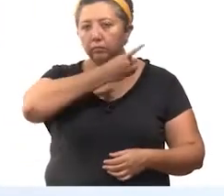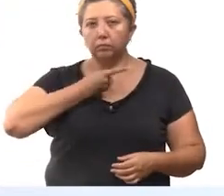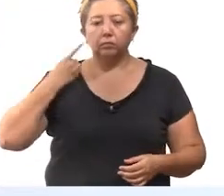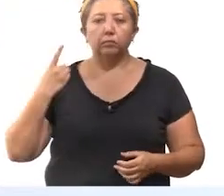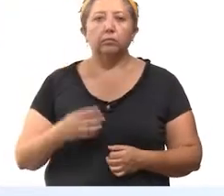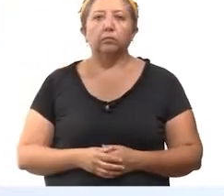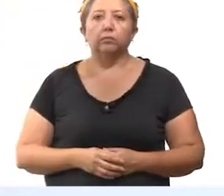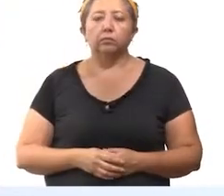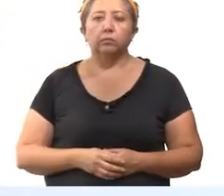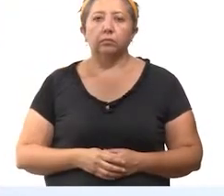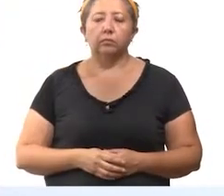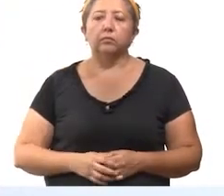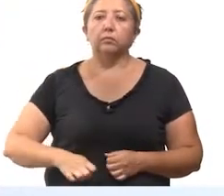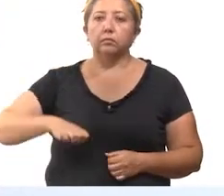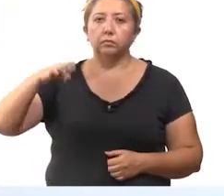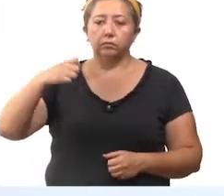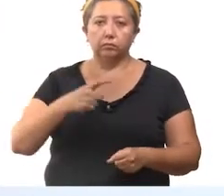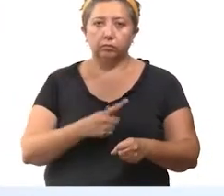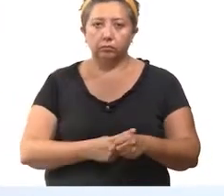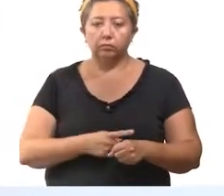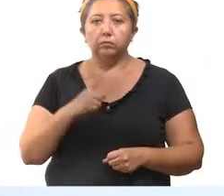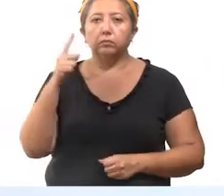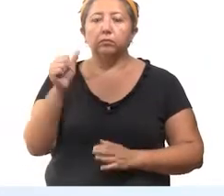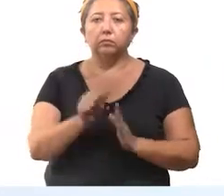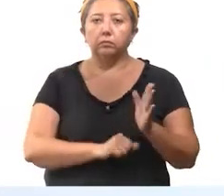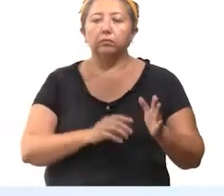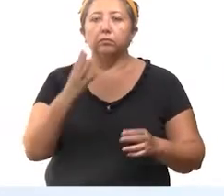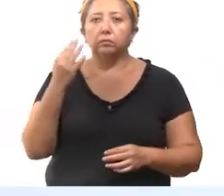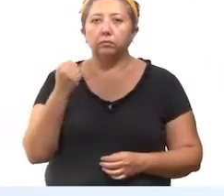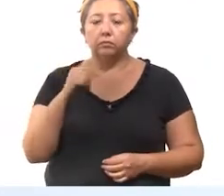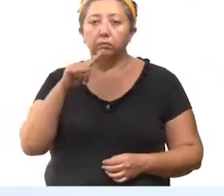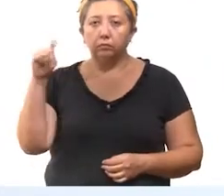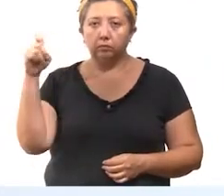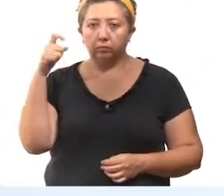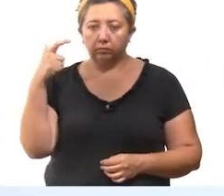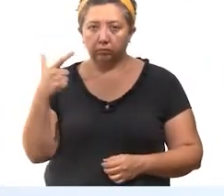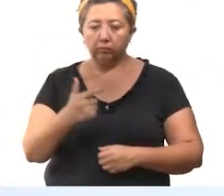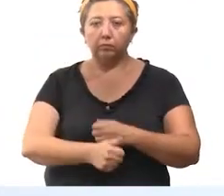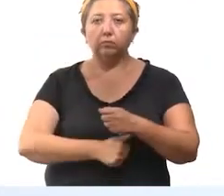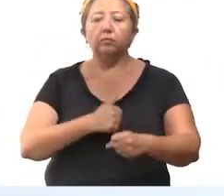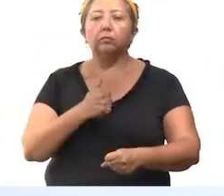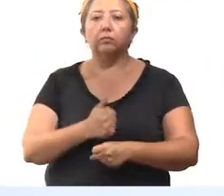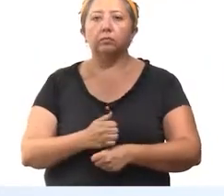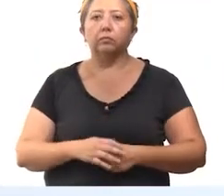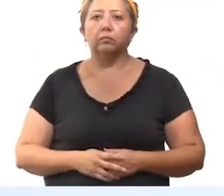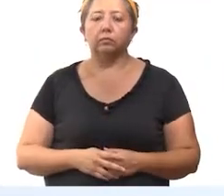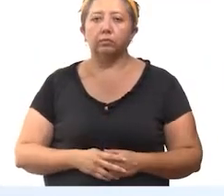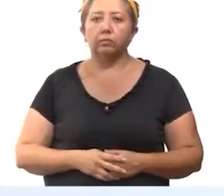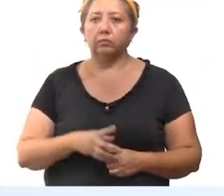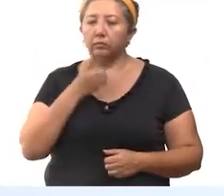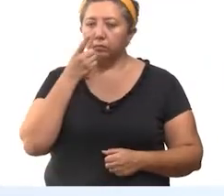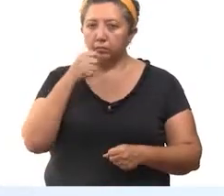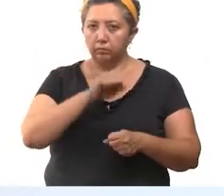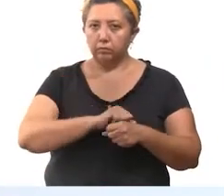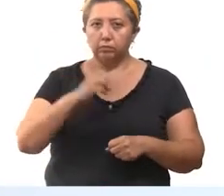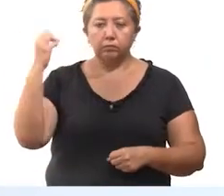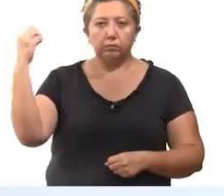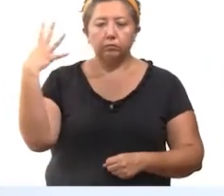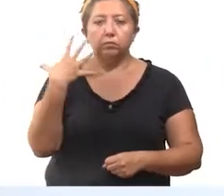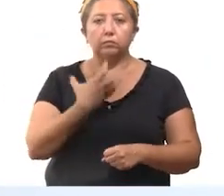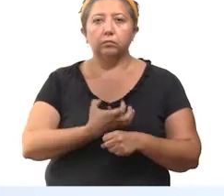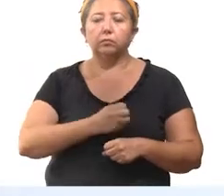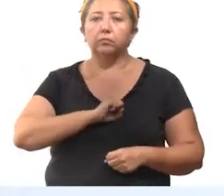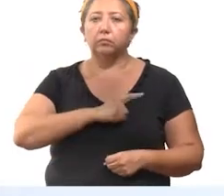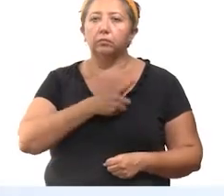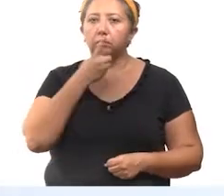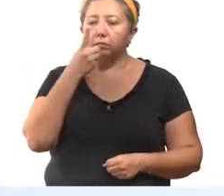de diagnóstico. El rango de edad de los casos es de 1 mes a 107 años. Los indicadores semanales del